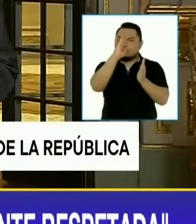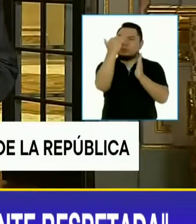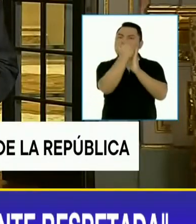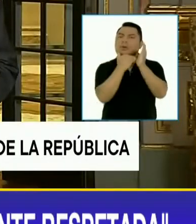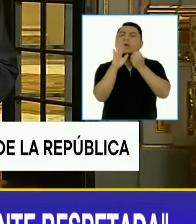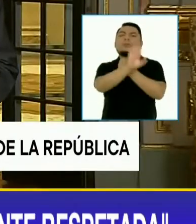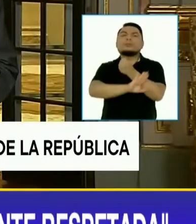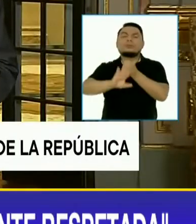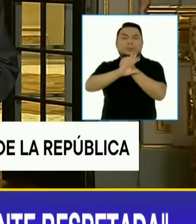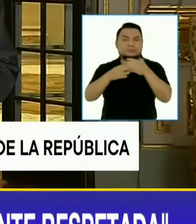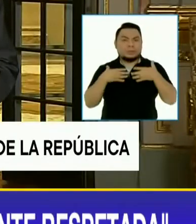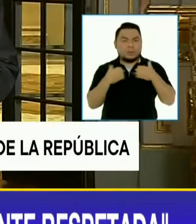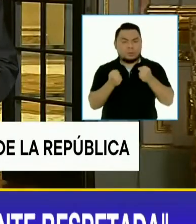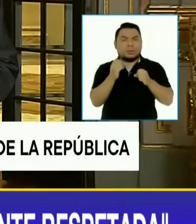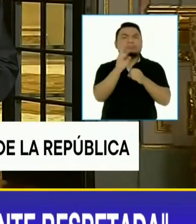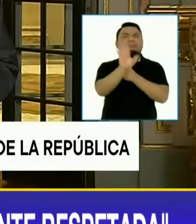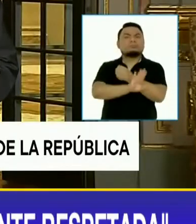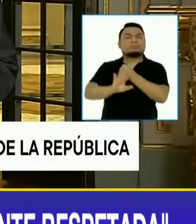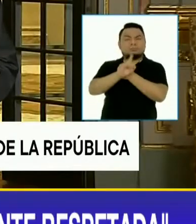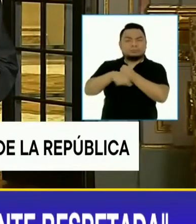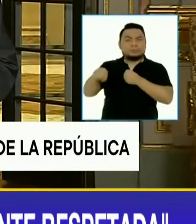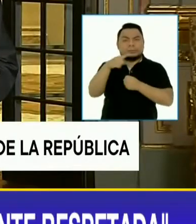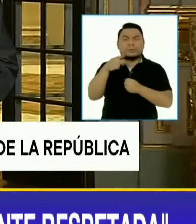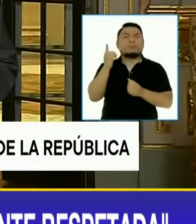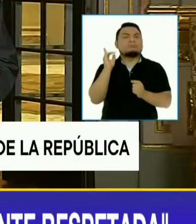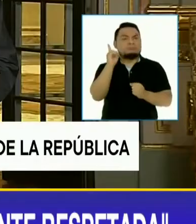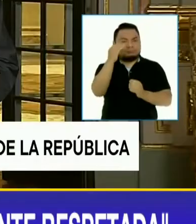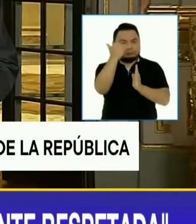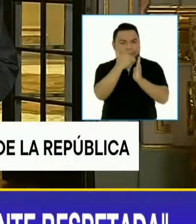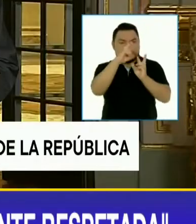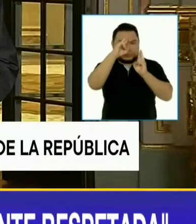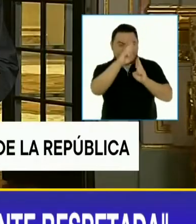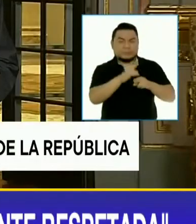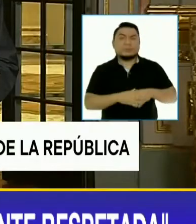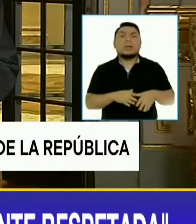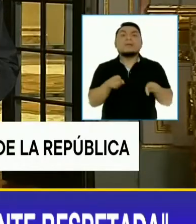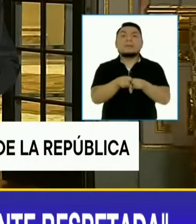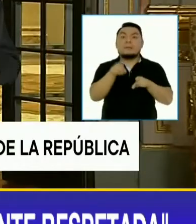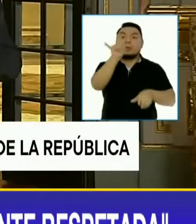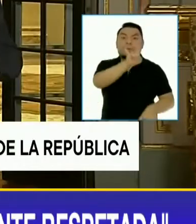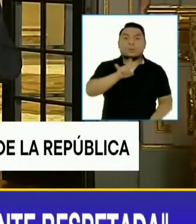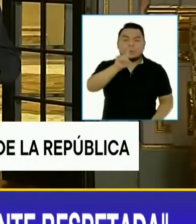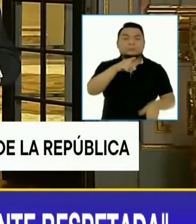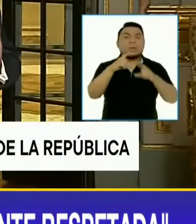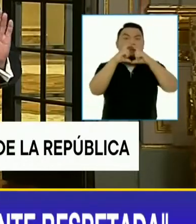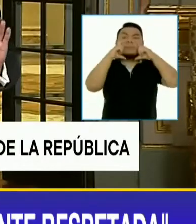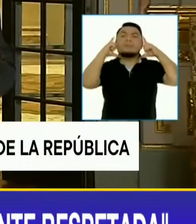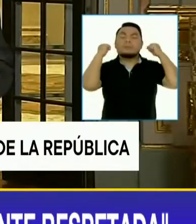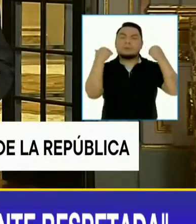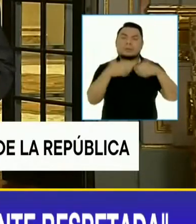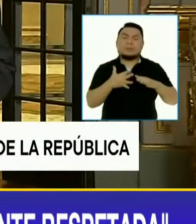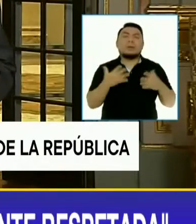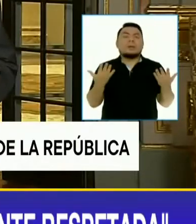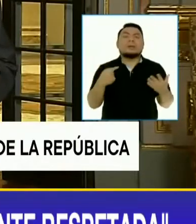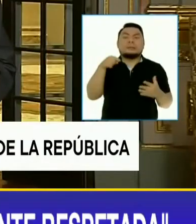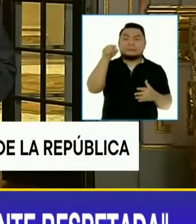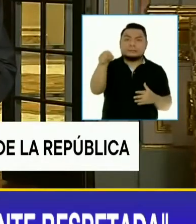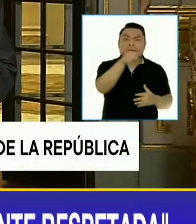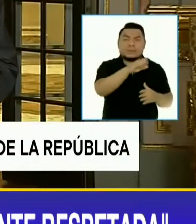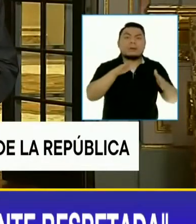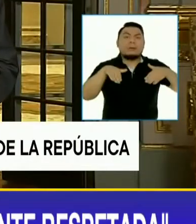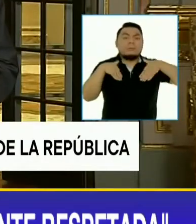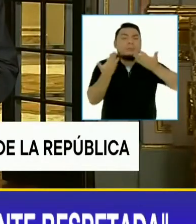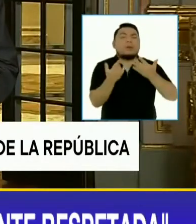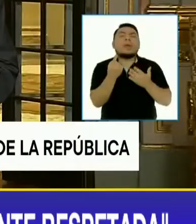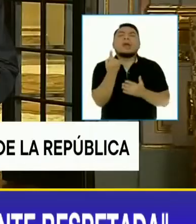no necesitan pegarlo en la luna delantera, imprimir nada, simplemente sacan su auto y van a su